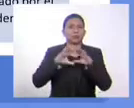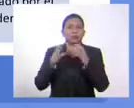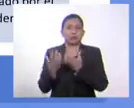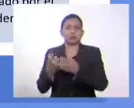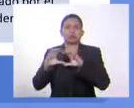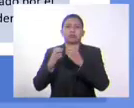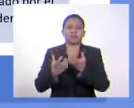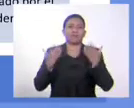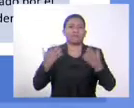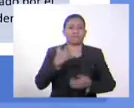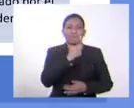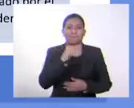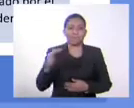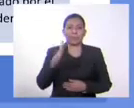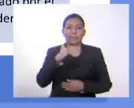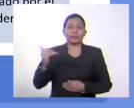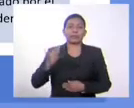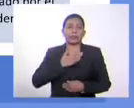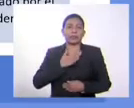un diálogo,